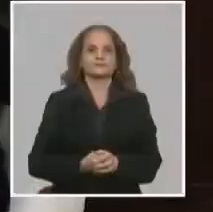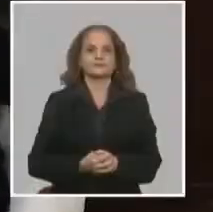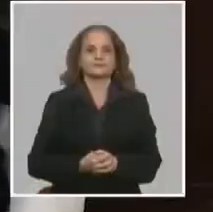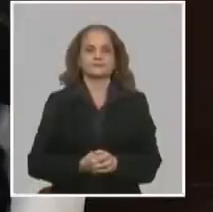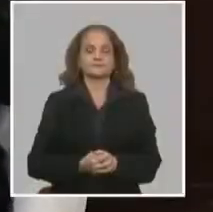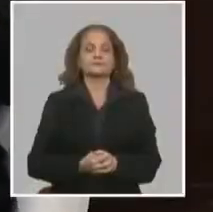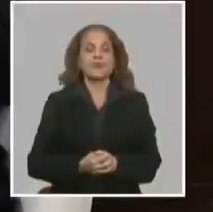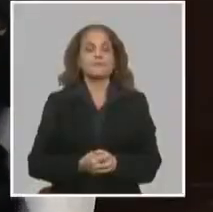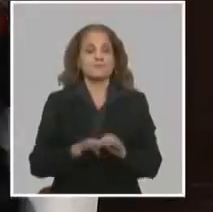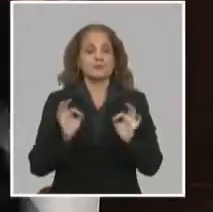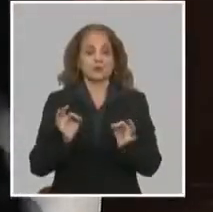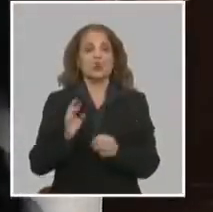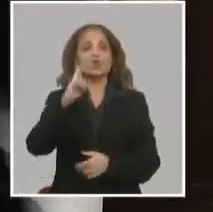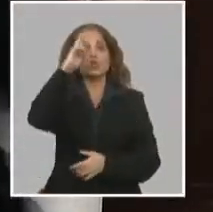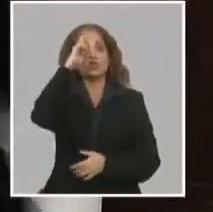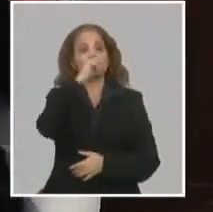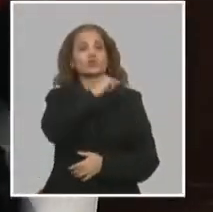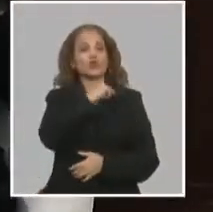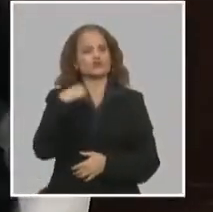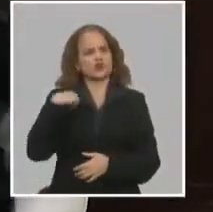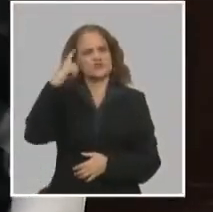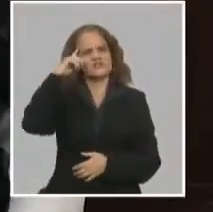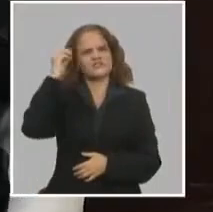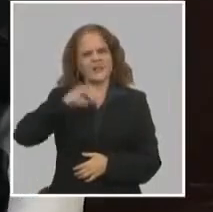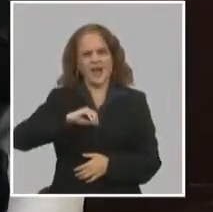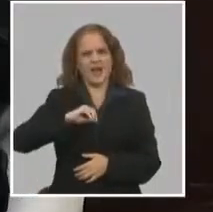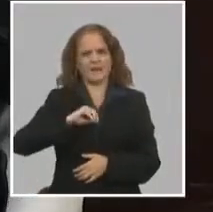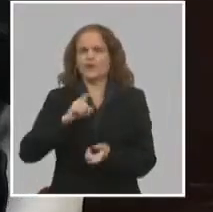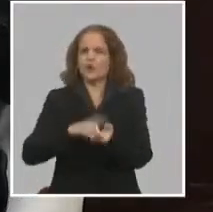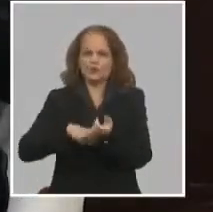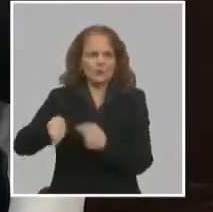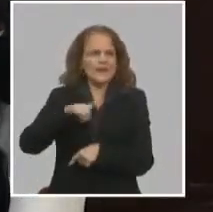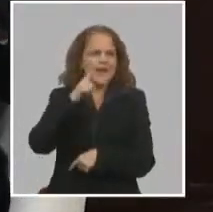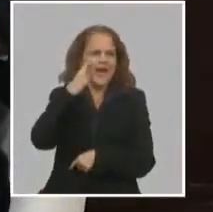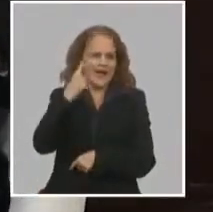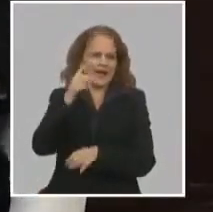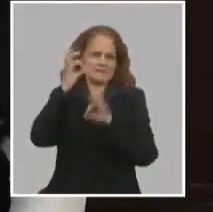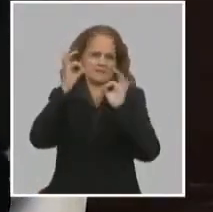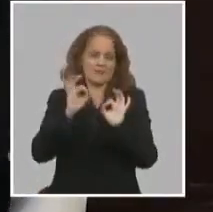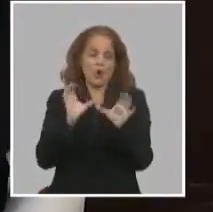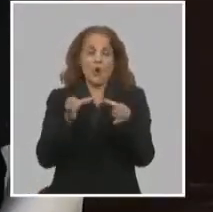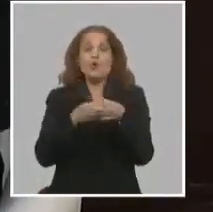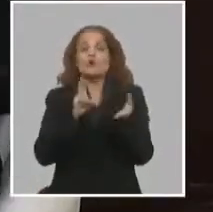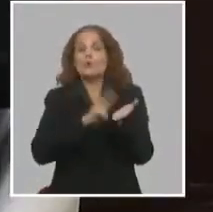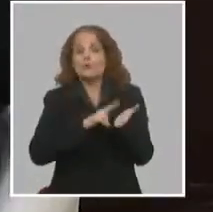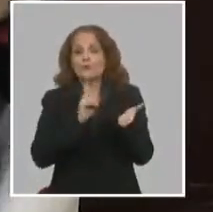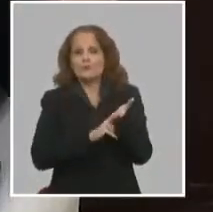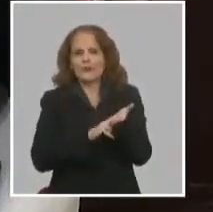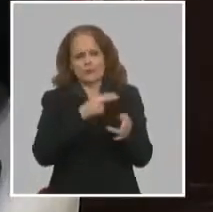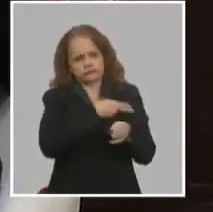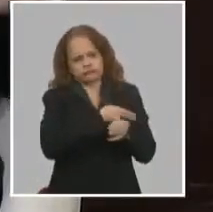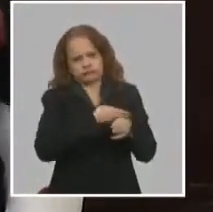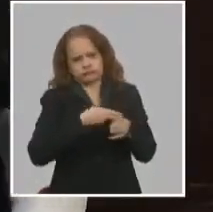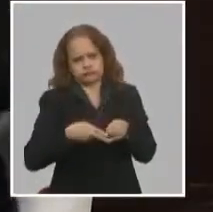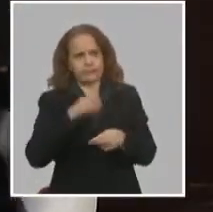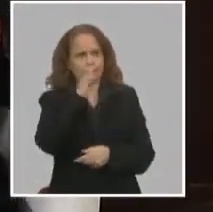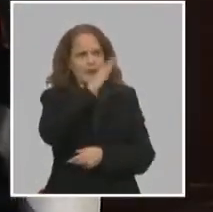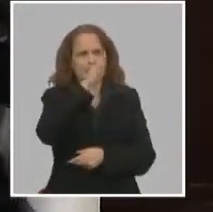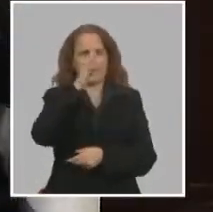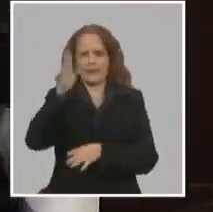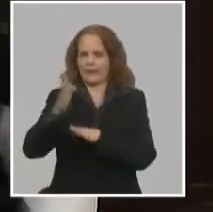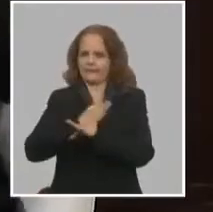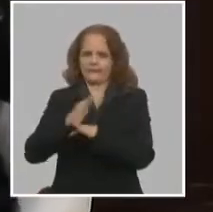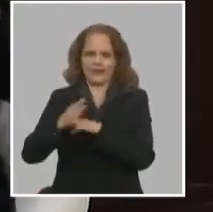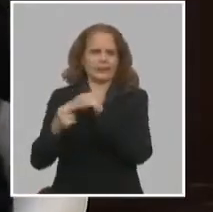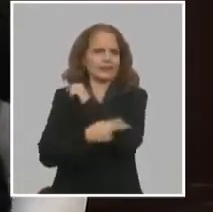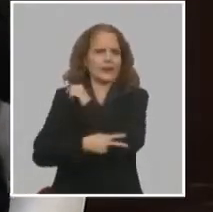Bueno, era el doctor Emmanuel Vigil, Pichi, como lo conocemos, también un legendario miembro del contingente Henry Reef, ha estado en diversas misiones